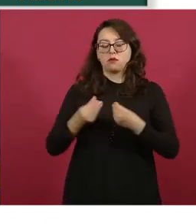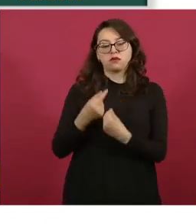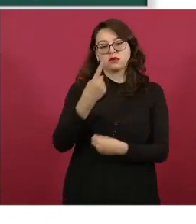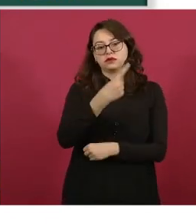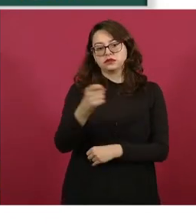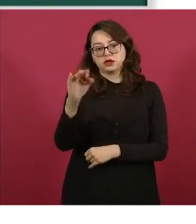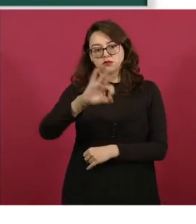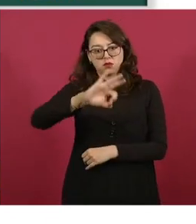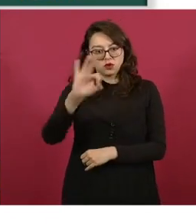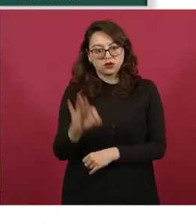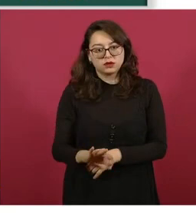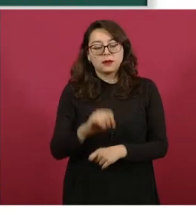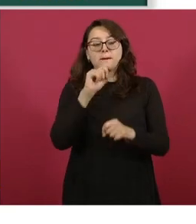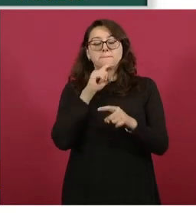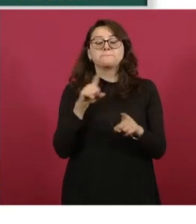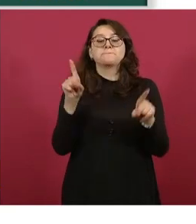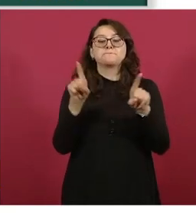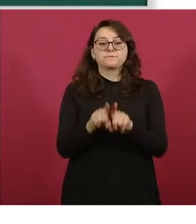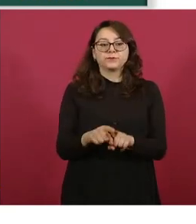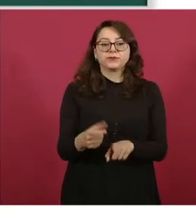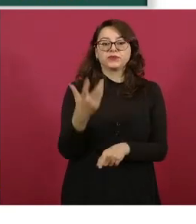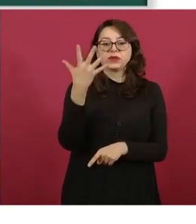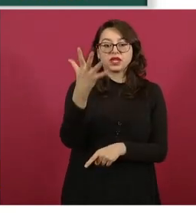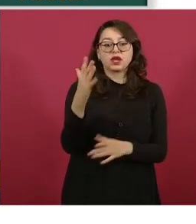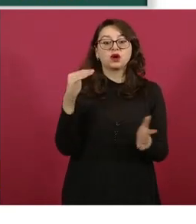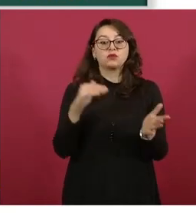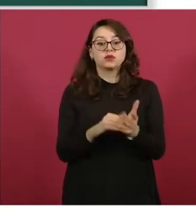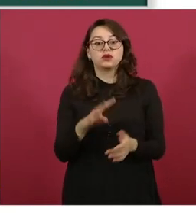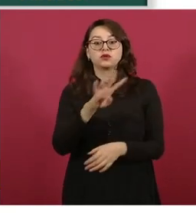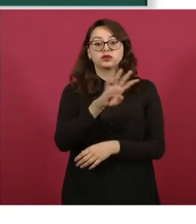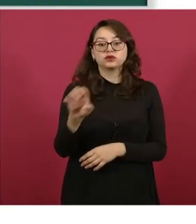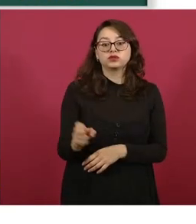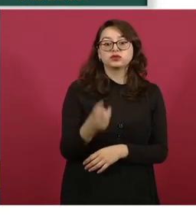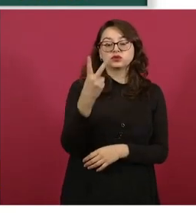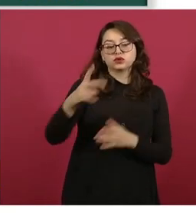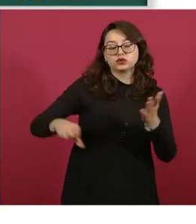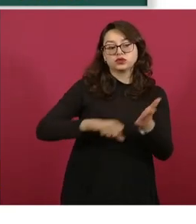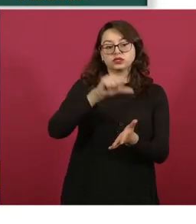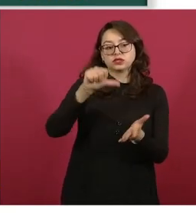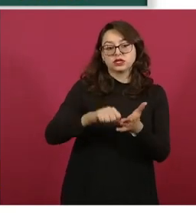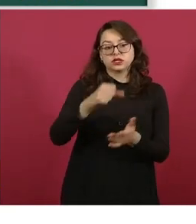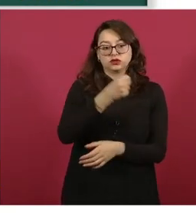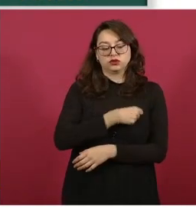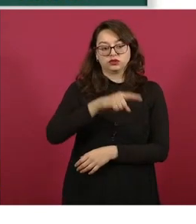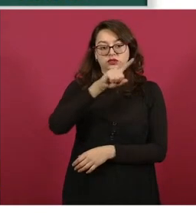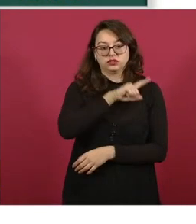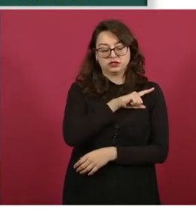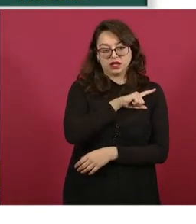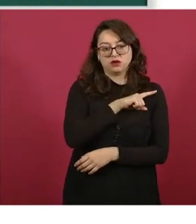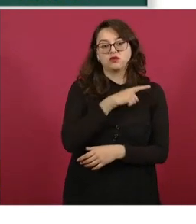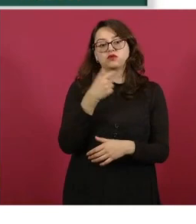las 5.402 centros de salud de primer nivel de los